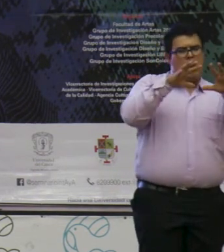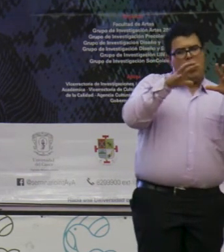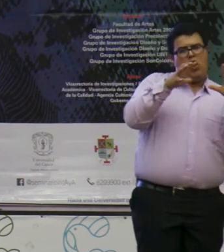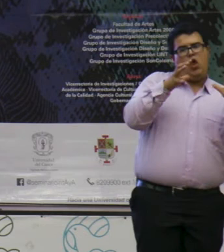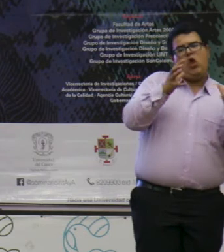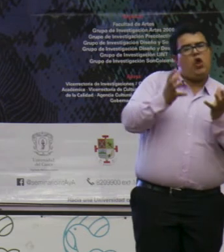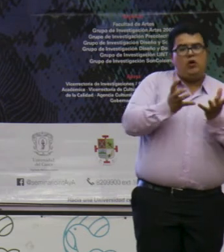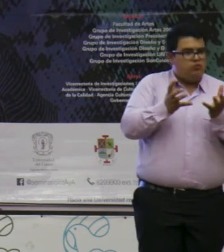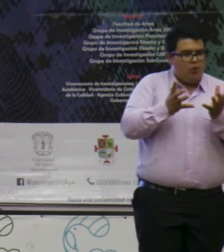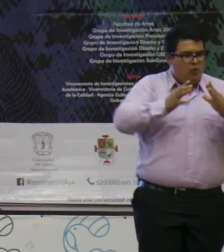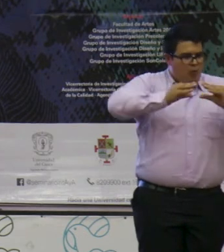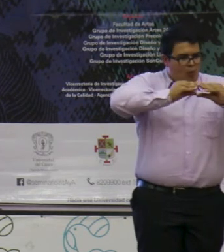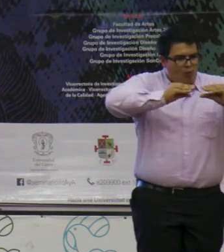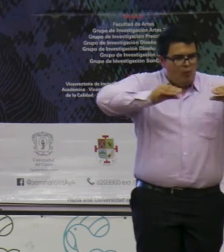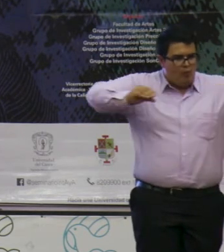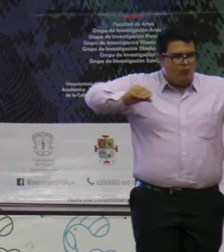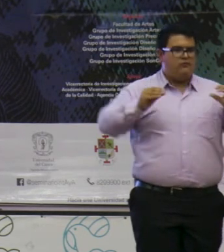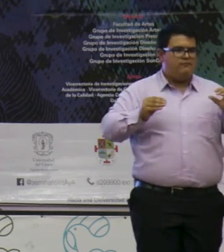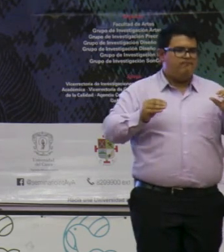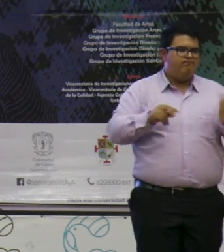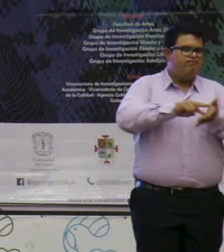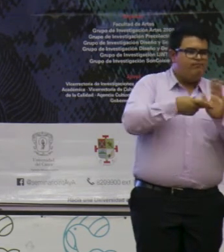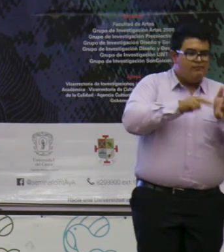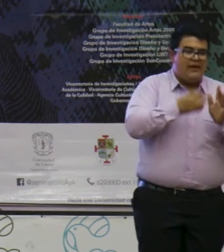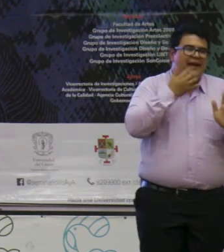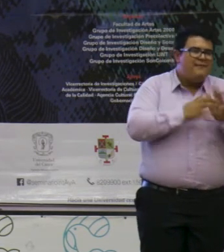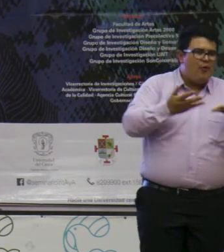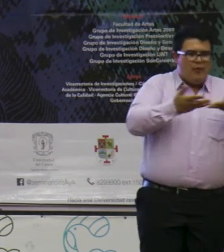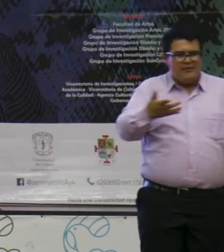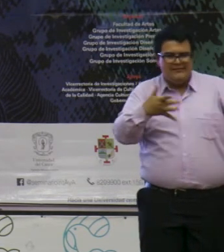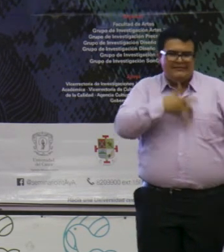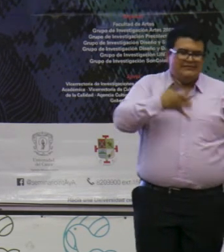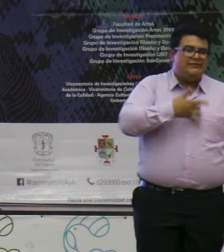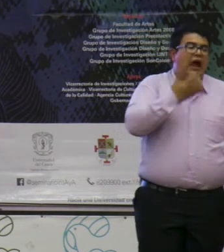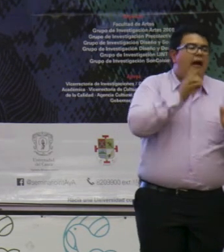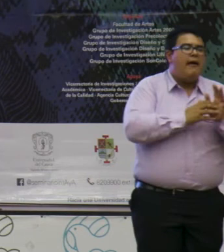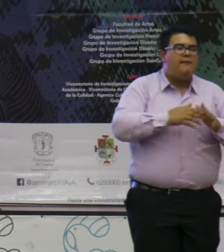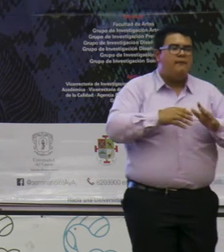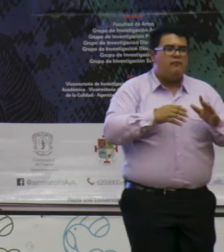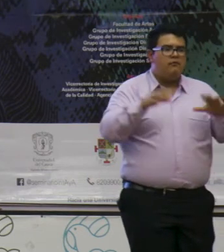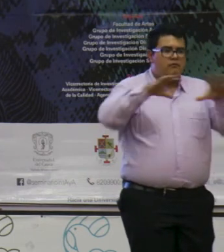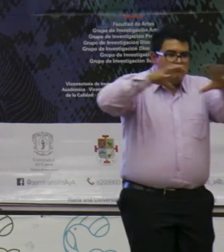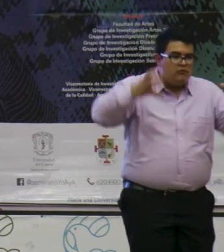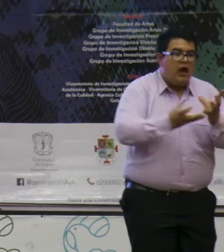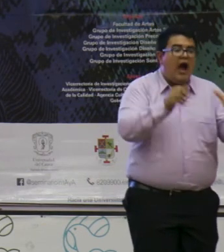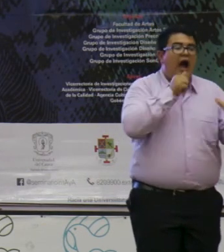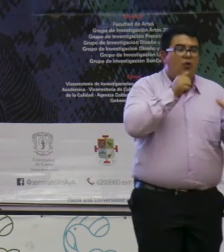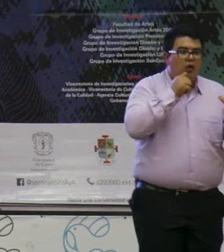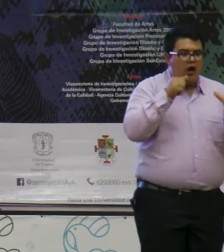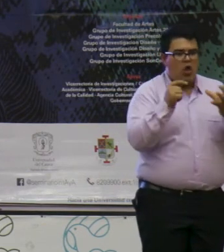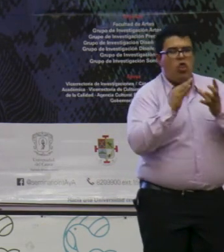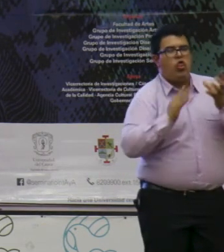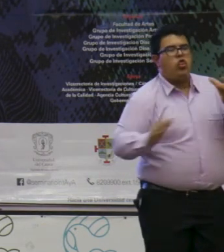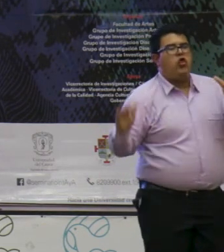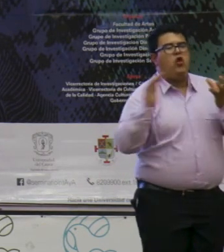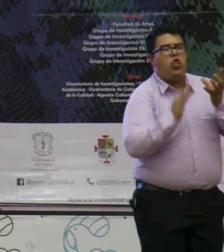no. Cosas tan básicas como que no hayamos pensado que si retiramos el agua del planeta, pues ya no es redondo. Es una roca y rara como una